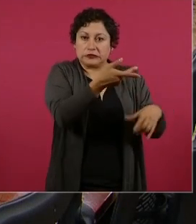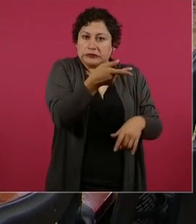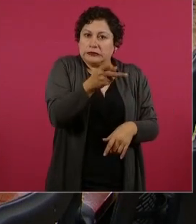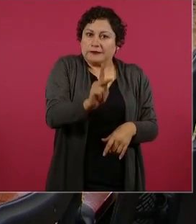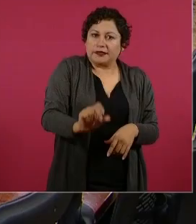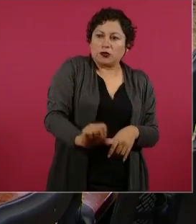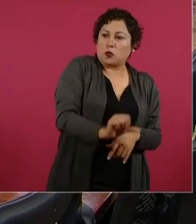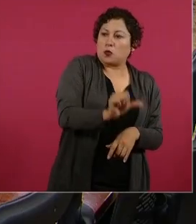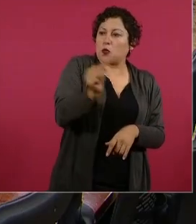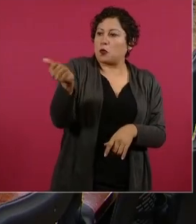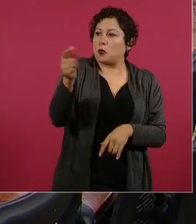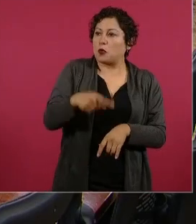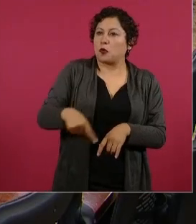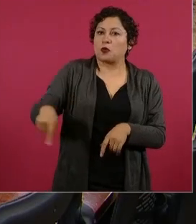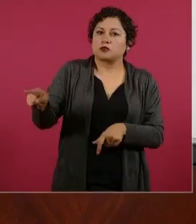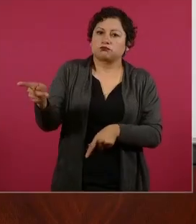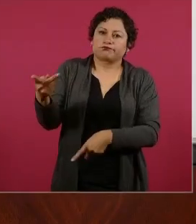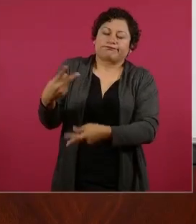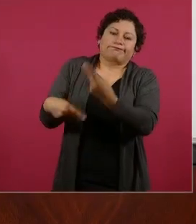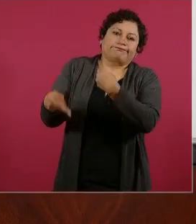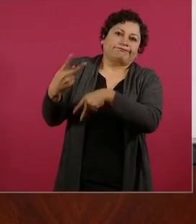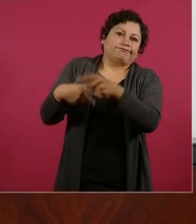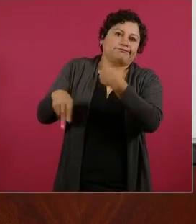están surgiendo